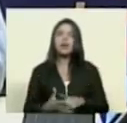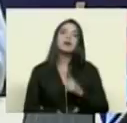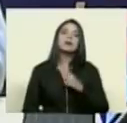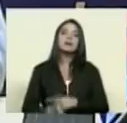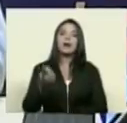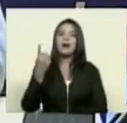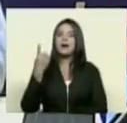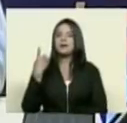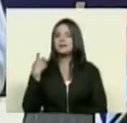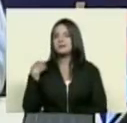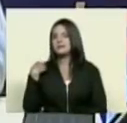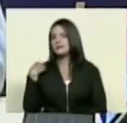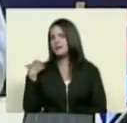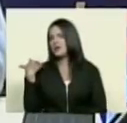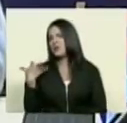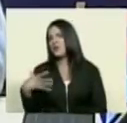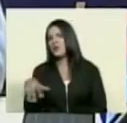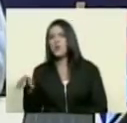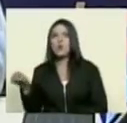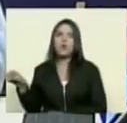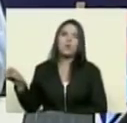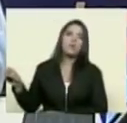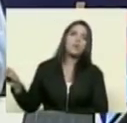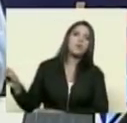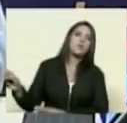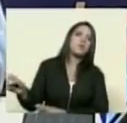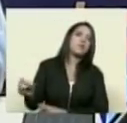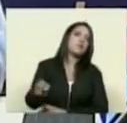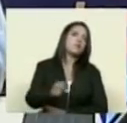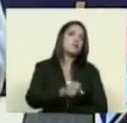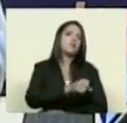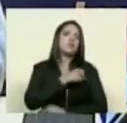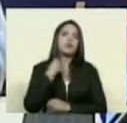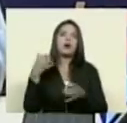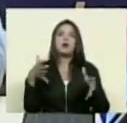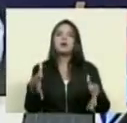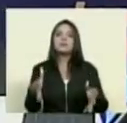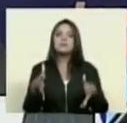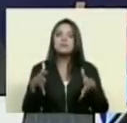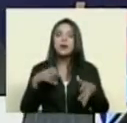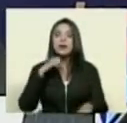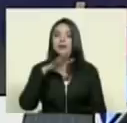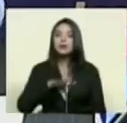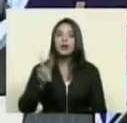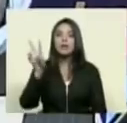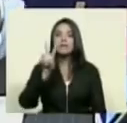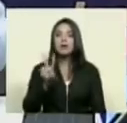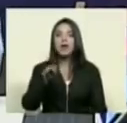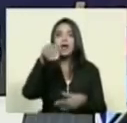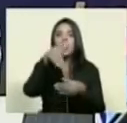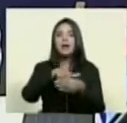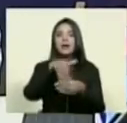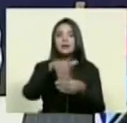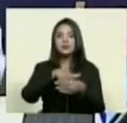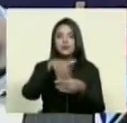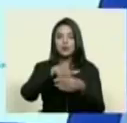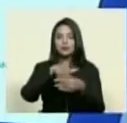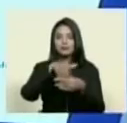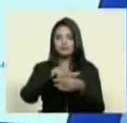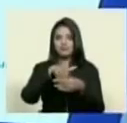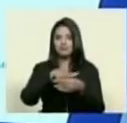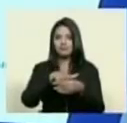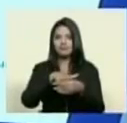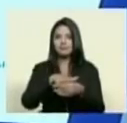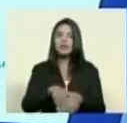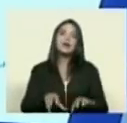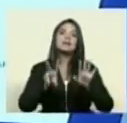la más grande victoria que haya conocido la historia de Venezuela en elección alguna. Le sacamos